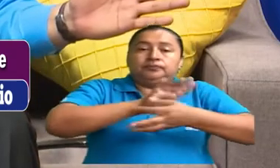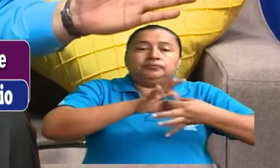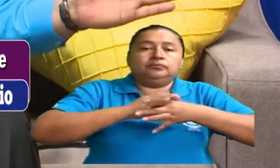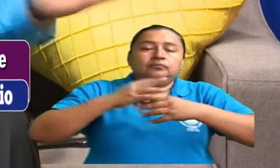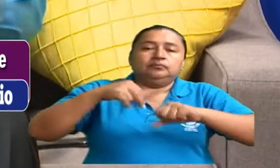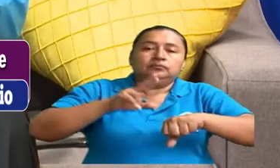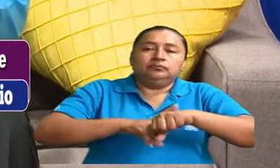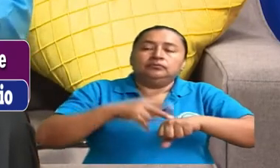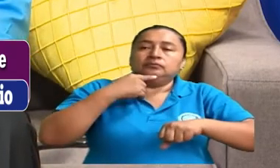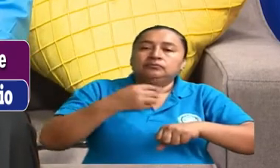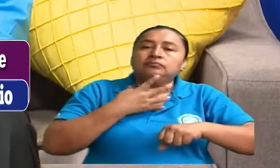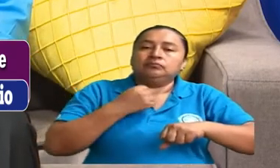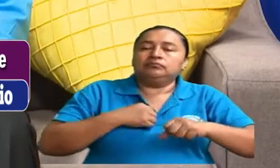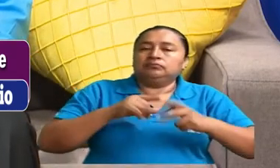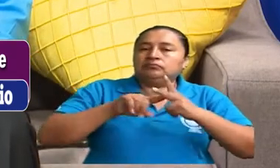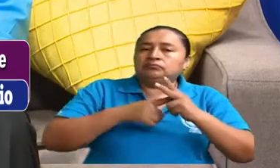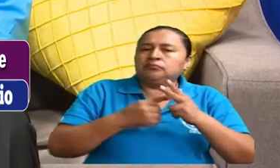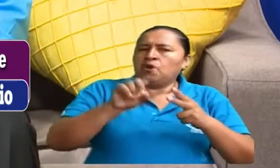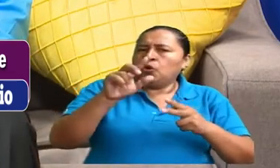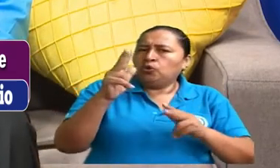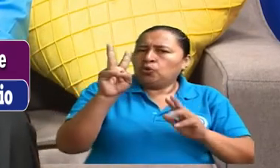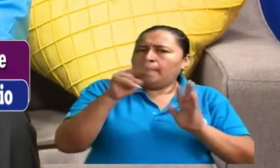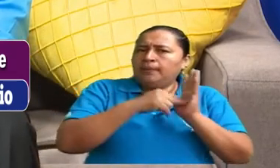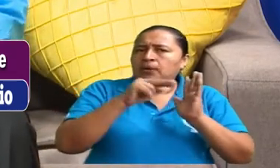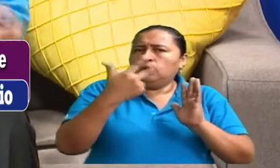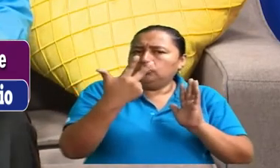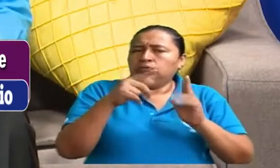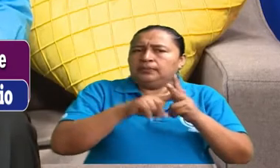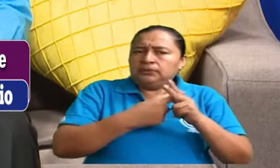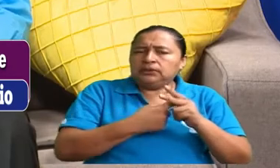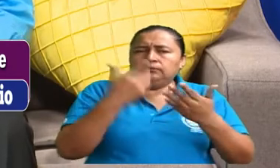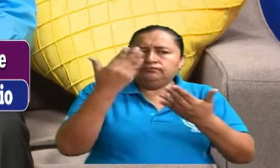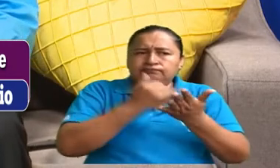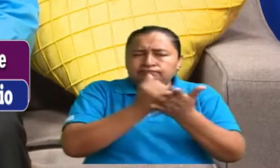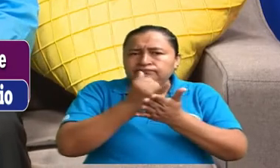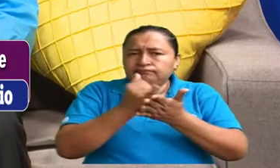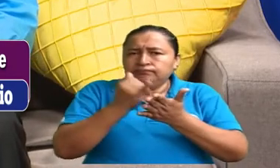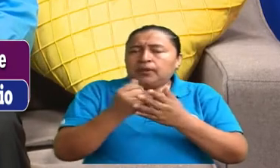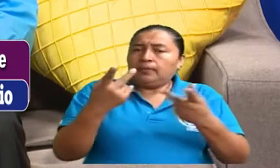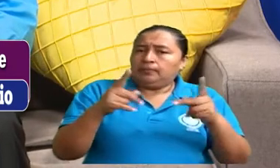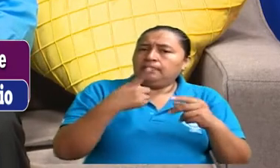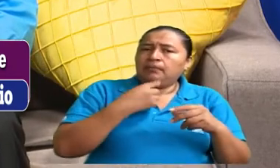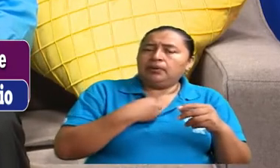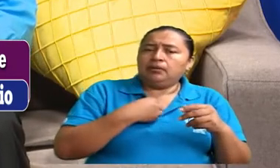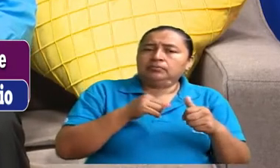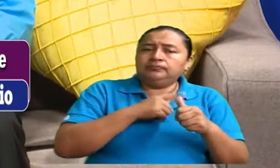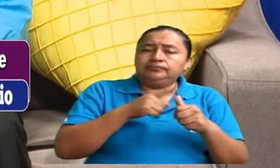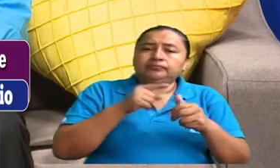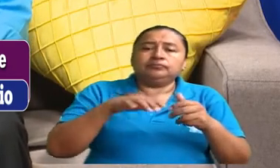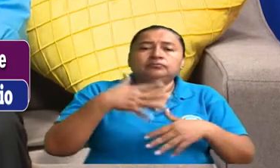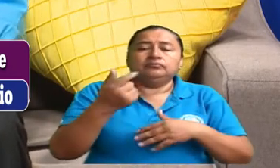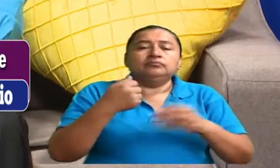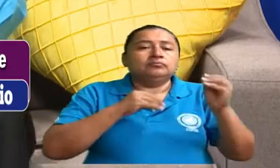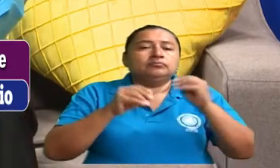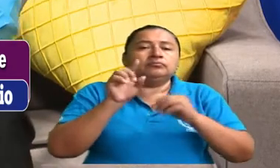momento. Usted me decía, 2008 iniciamos a realizar los estudios y en principio usted me había planteado, pues en otro momento, en otras